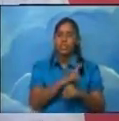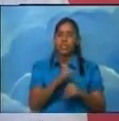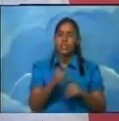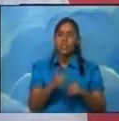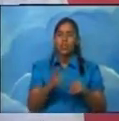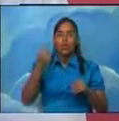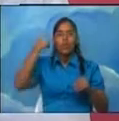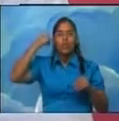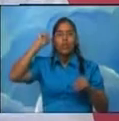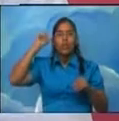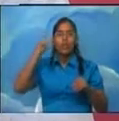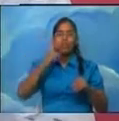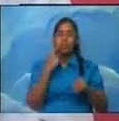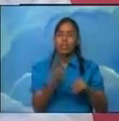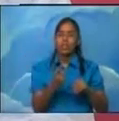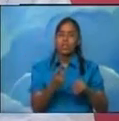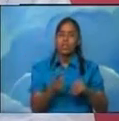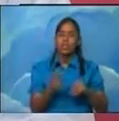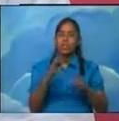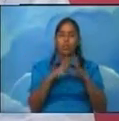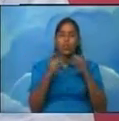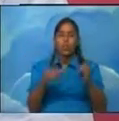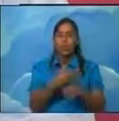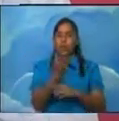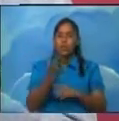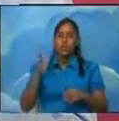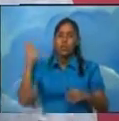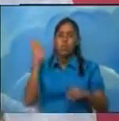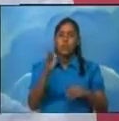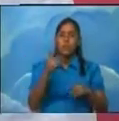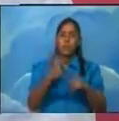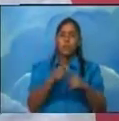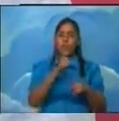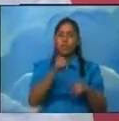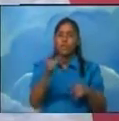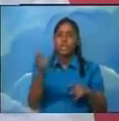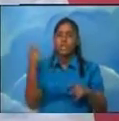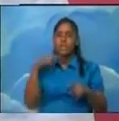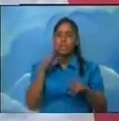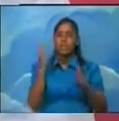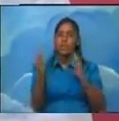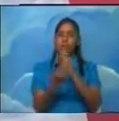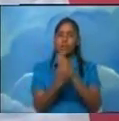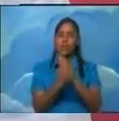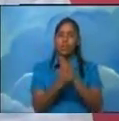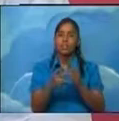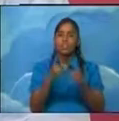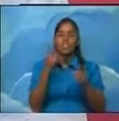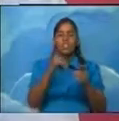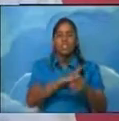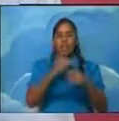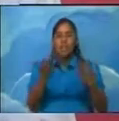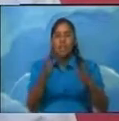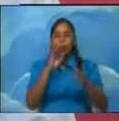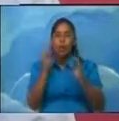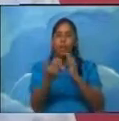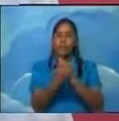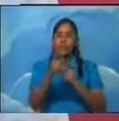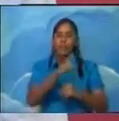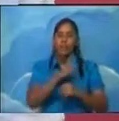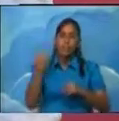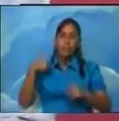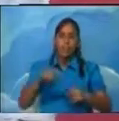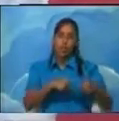de un recordatorio y dice, bueno, todo eso va a venir, pero ustedes tienen que guardarse. ¿De qué se van a guardar? De tener